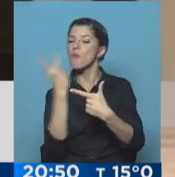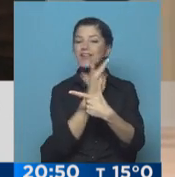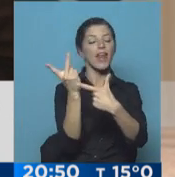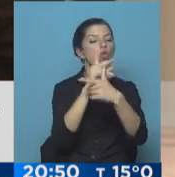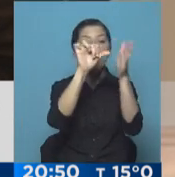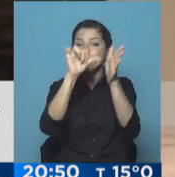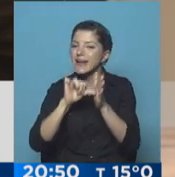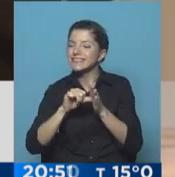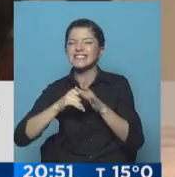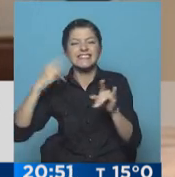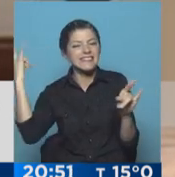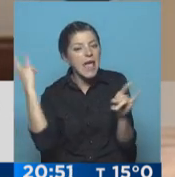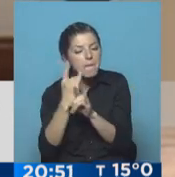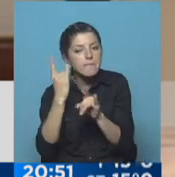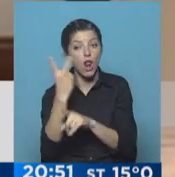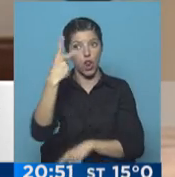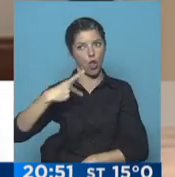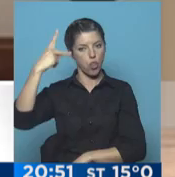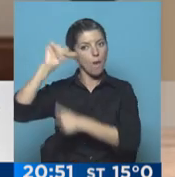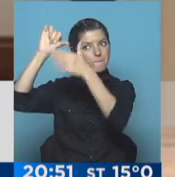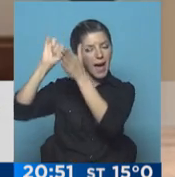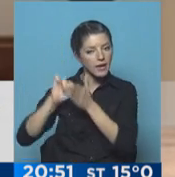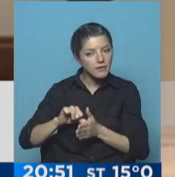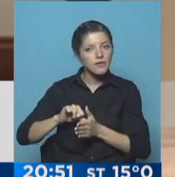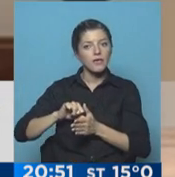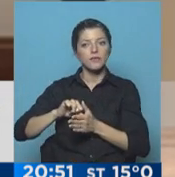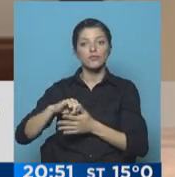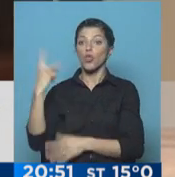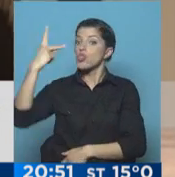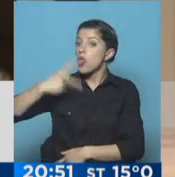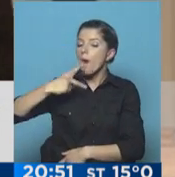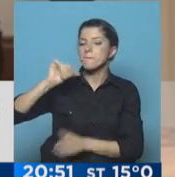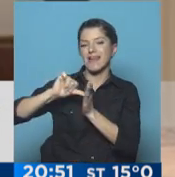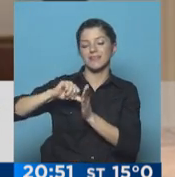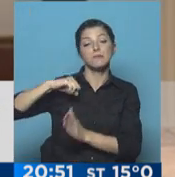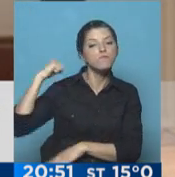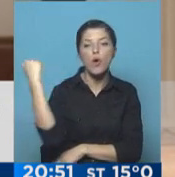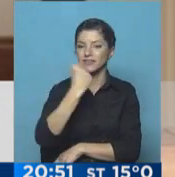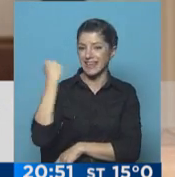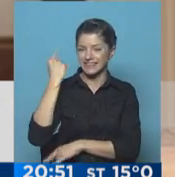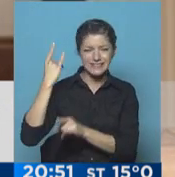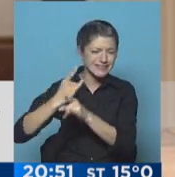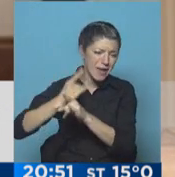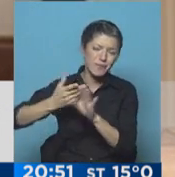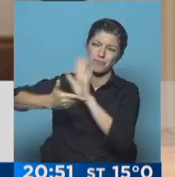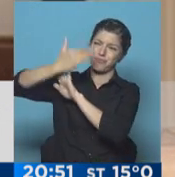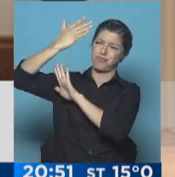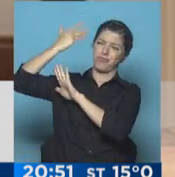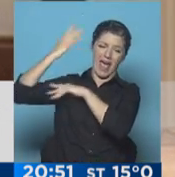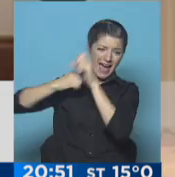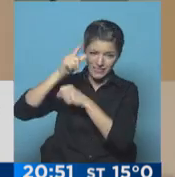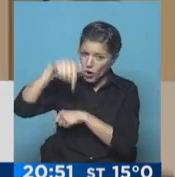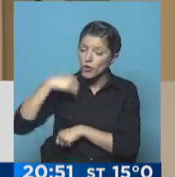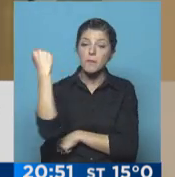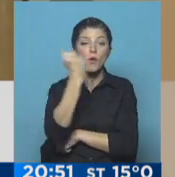Brasil han sido geopolíticamente dos países claves en la estrategia que